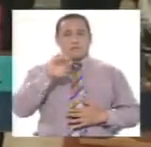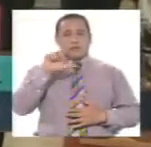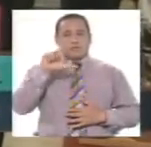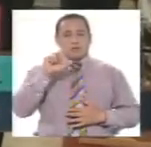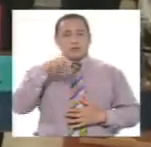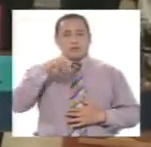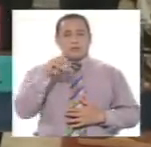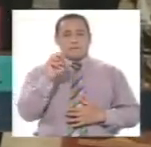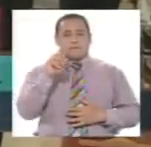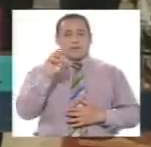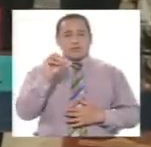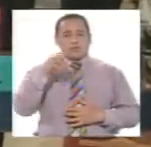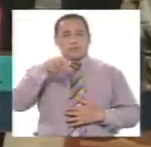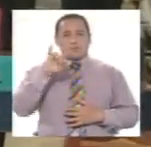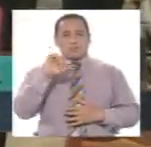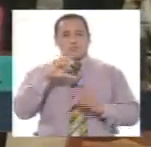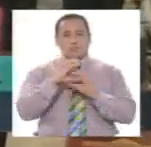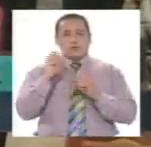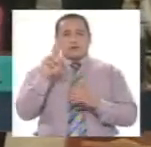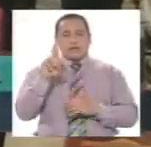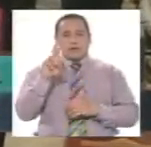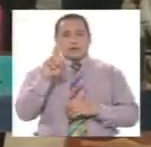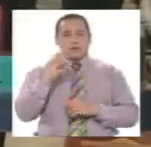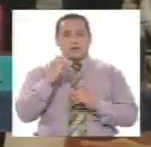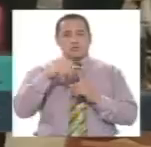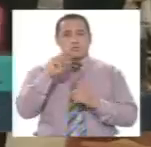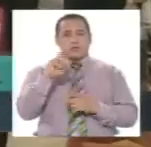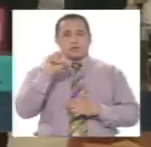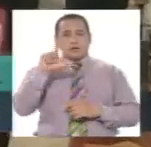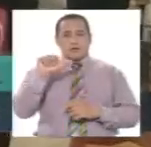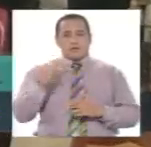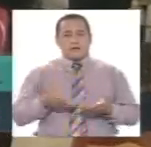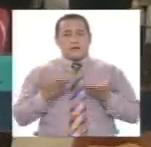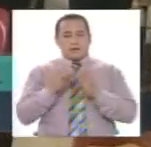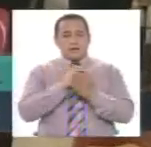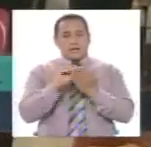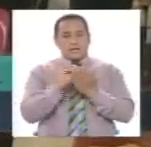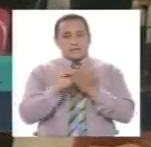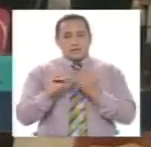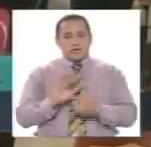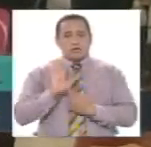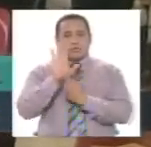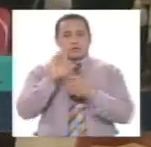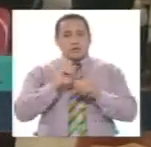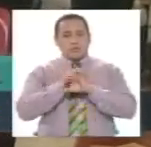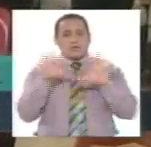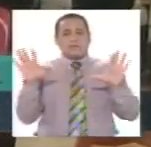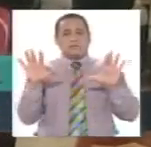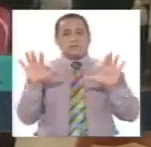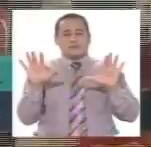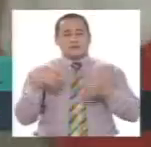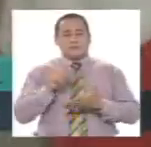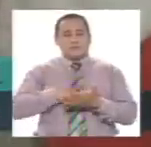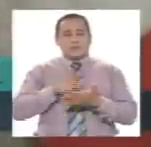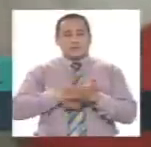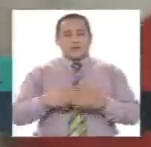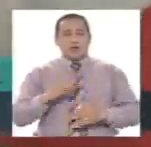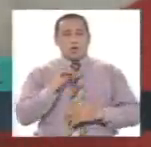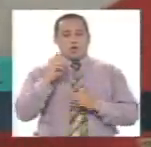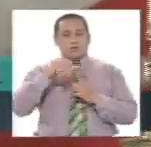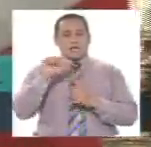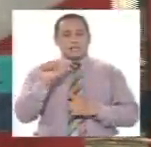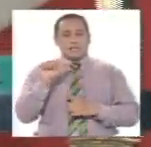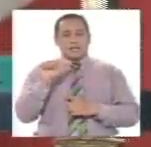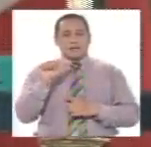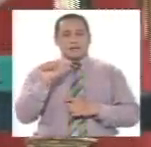Gerardo Pedro Pulgar Vidal Otálora. Regístrese, comuníquese y publíquese. Firma Ollanta